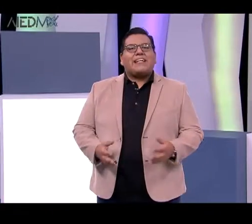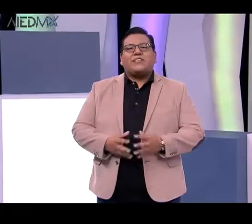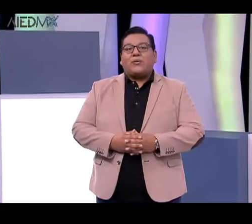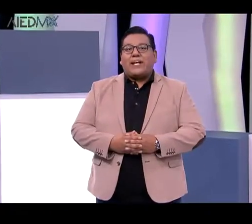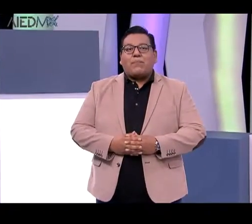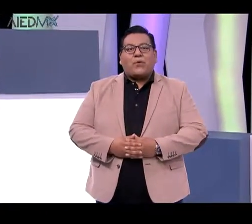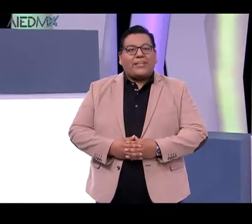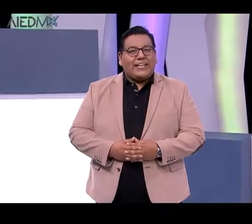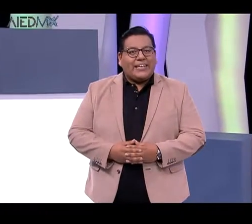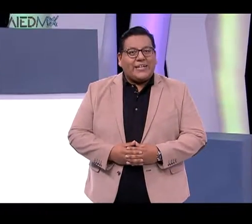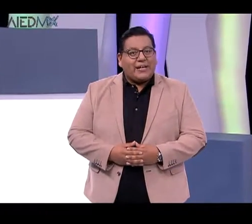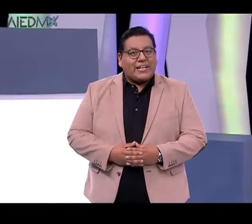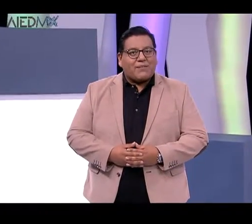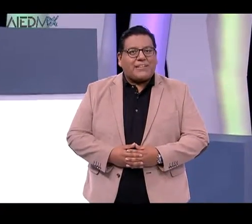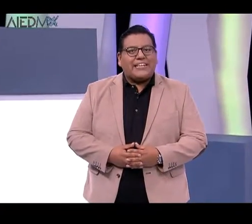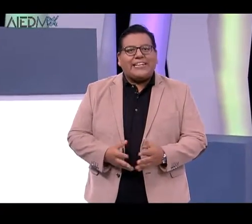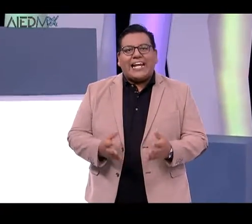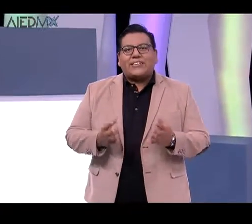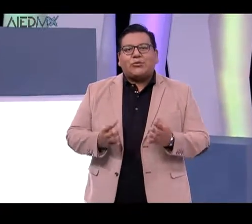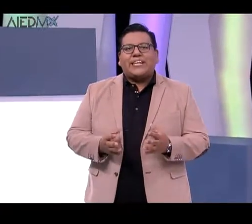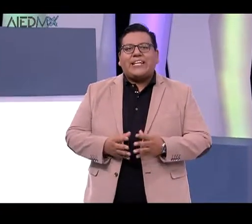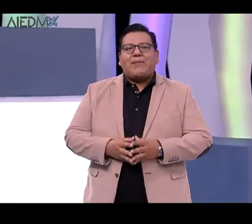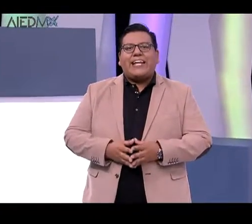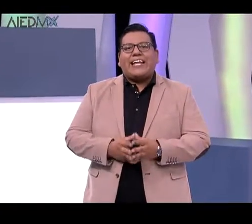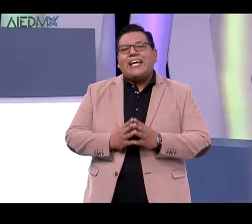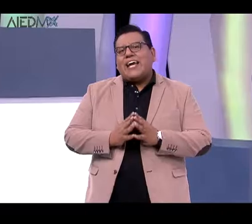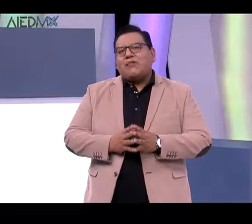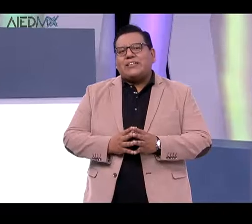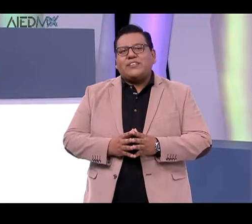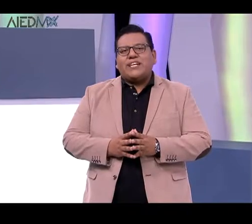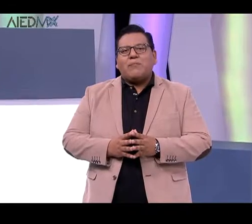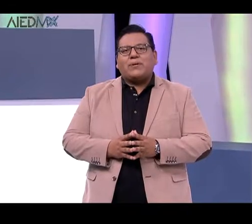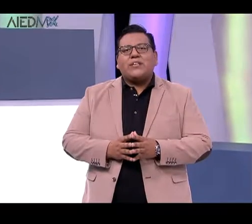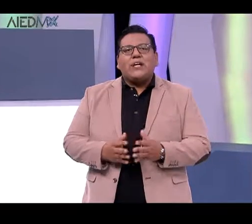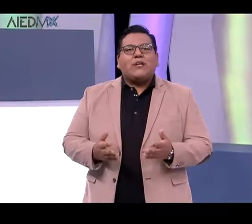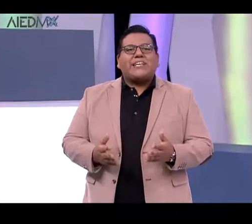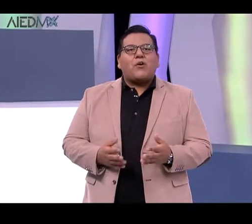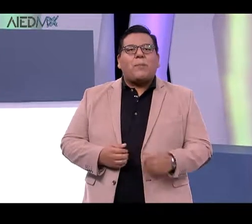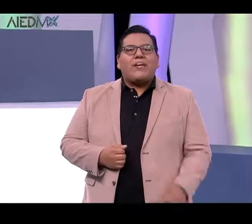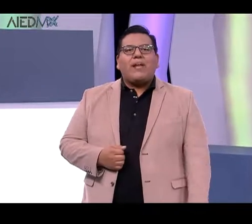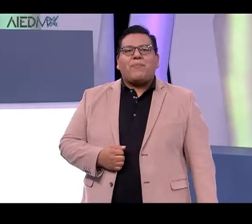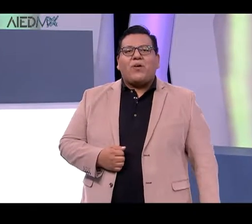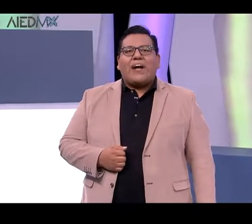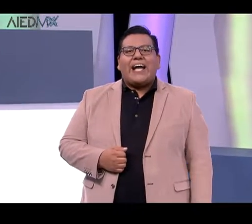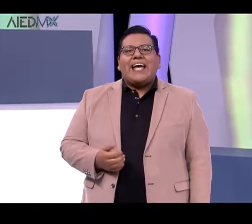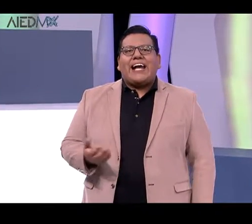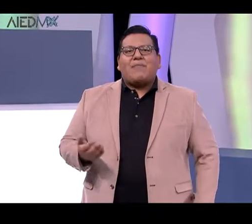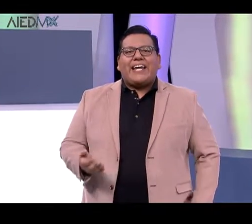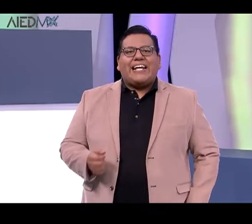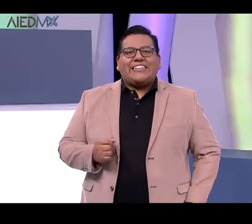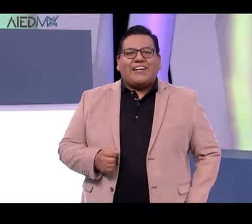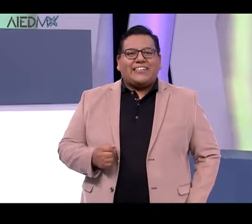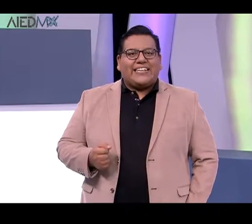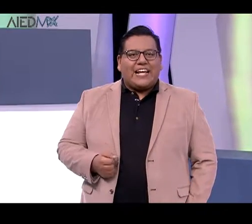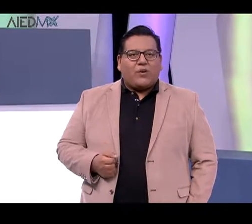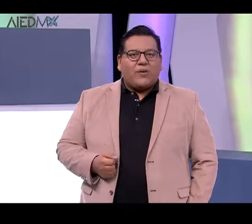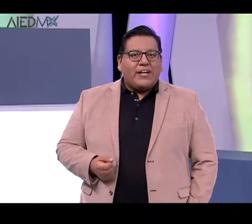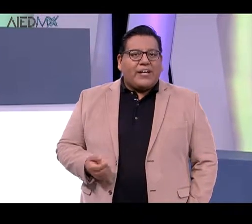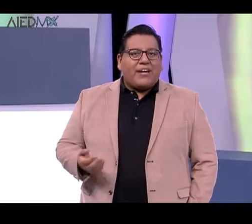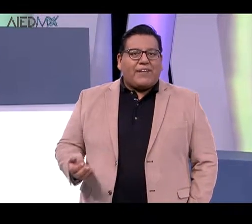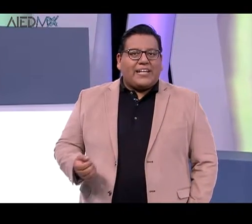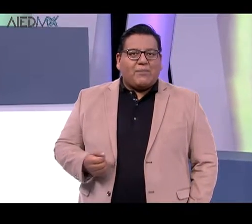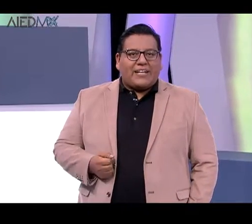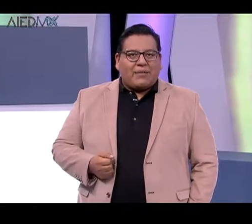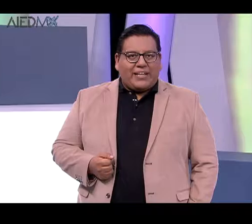Para hablar sobre el importante tema que representa la sustentabilidad en nuestros tiempos, nos acompañó la bióloga Gabriela Chávez